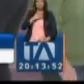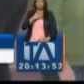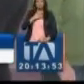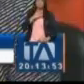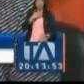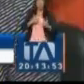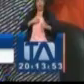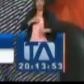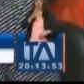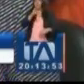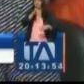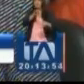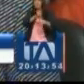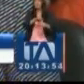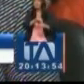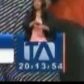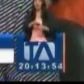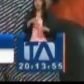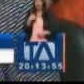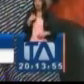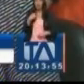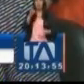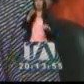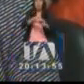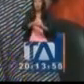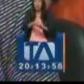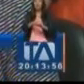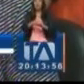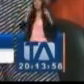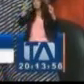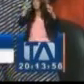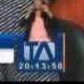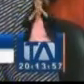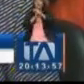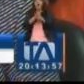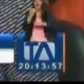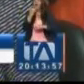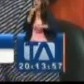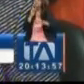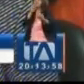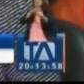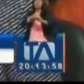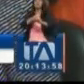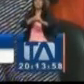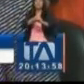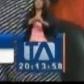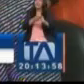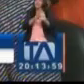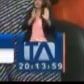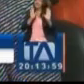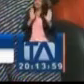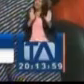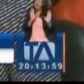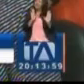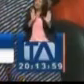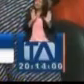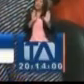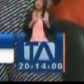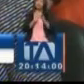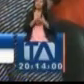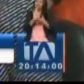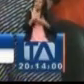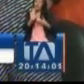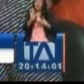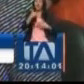segunda vuelta. Que Izquierda Democrática no va a participar en ninguna de las campañas electorales, que sus afiliados tampoco pueden hacerlo y